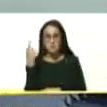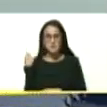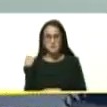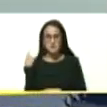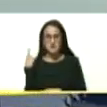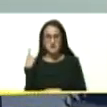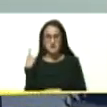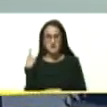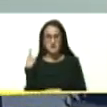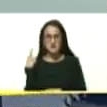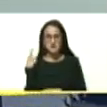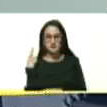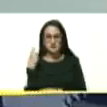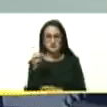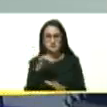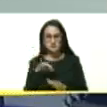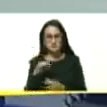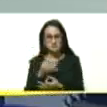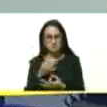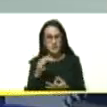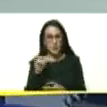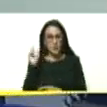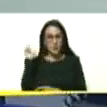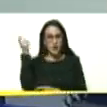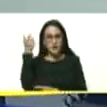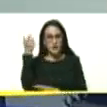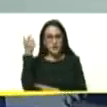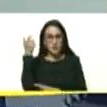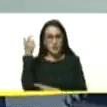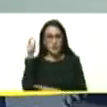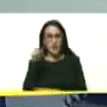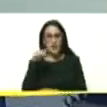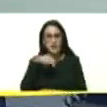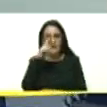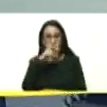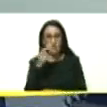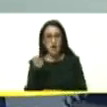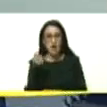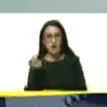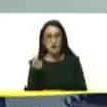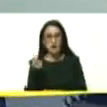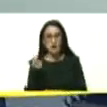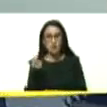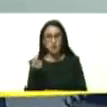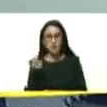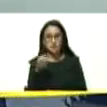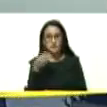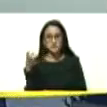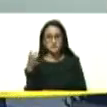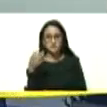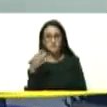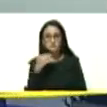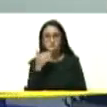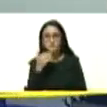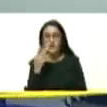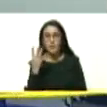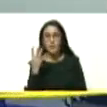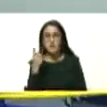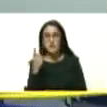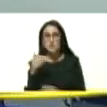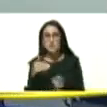una extraordinaria siembra y cosecha en Guárico. Este año el arroz, gracias a las 41.000